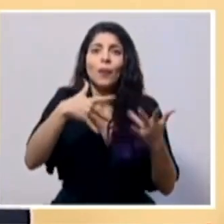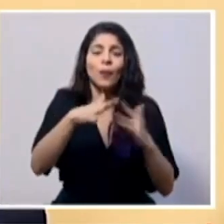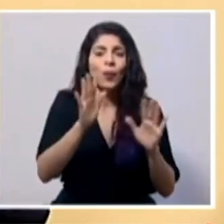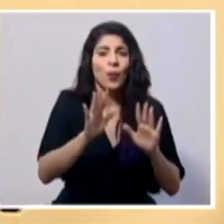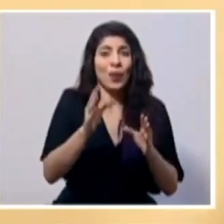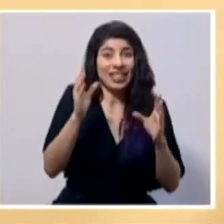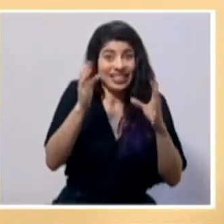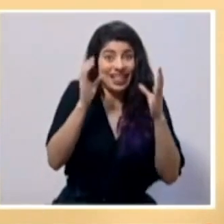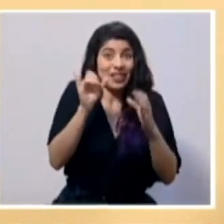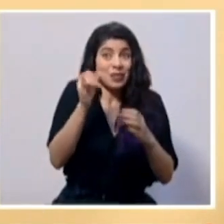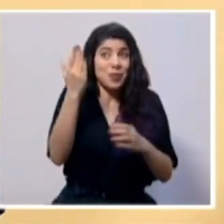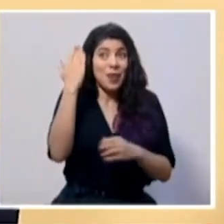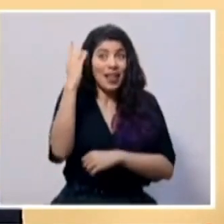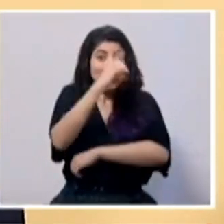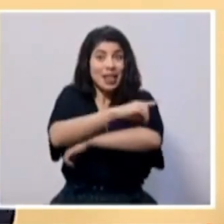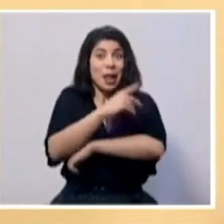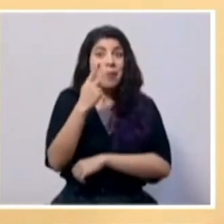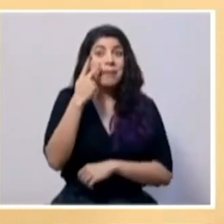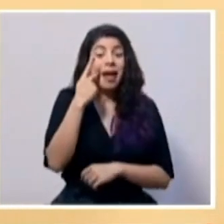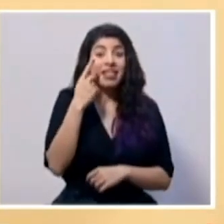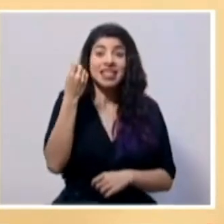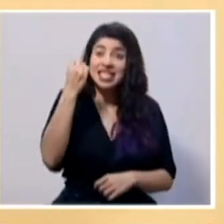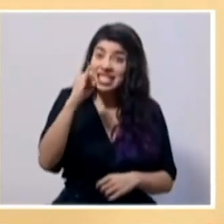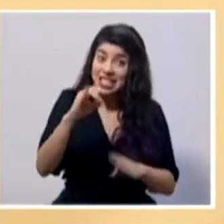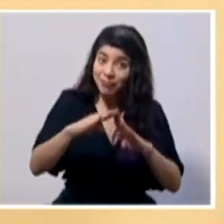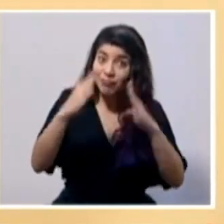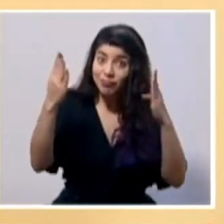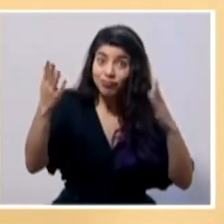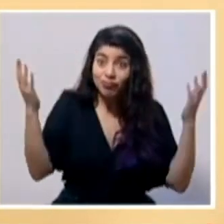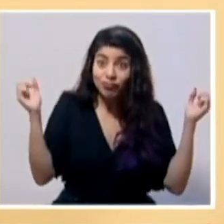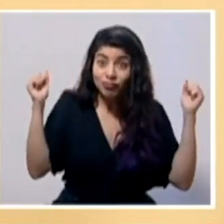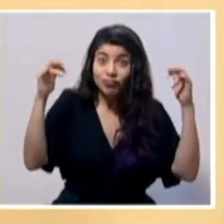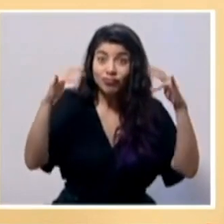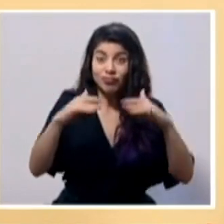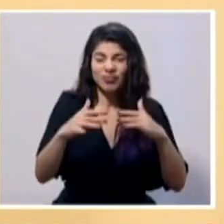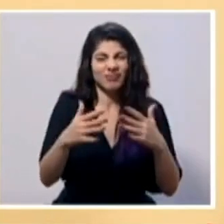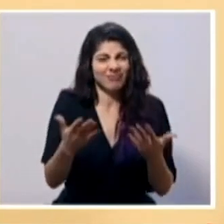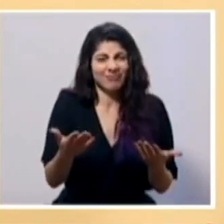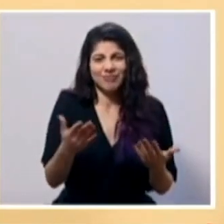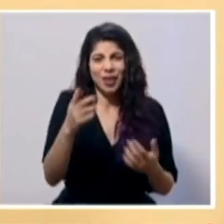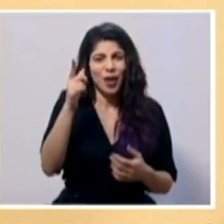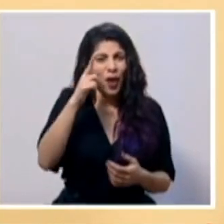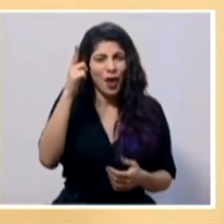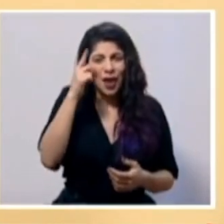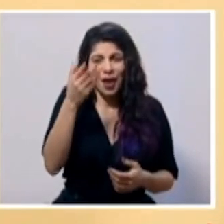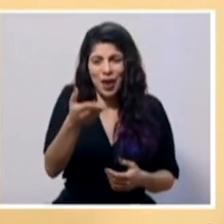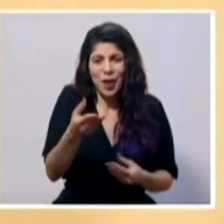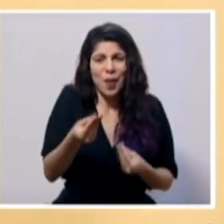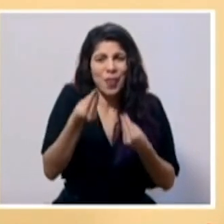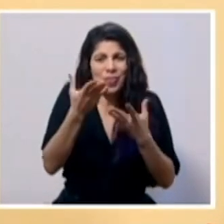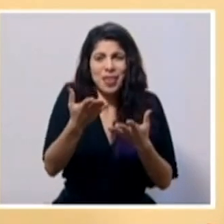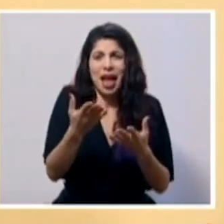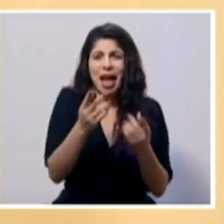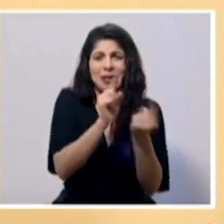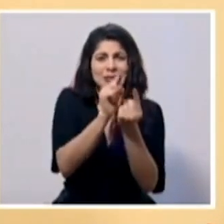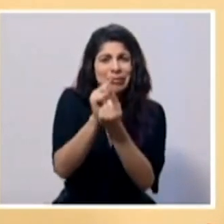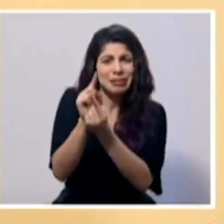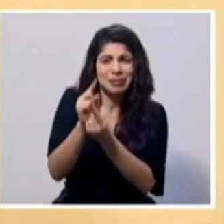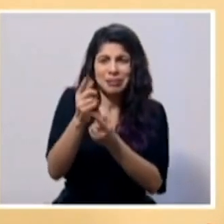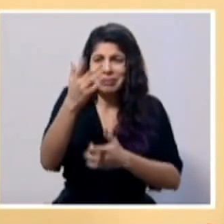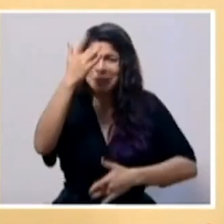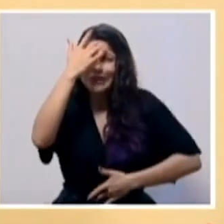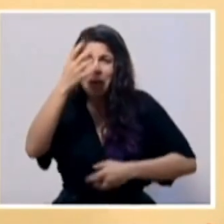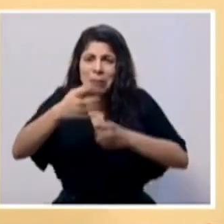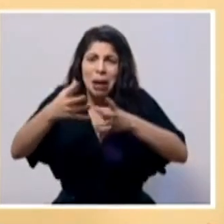como esta, como lo fue el Día del Padre, si hacemos una apertura completa, pues obviamente eso va a generar muchos contactos y muchos casos